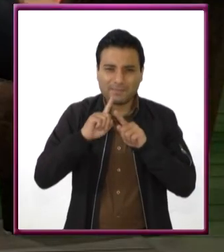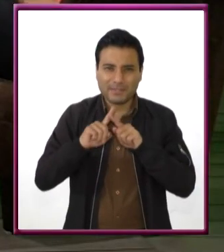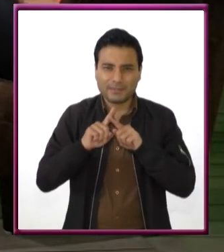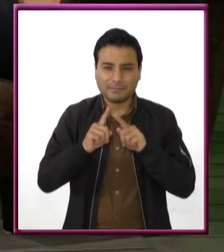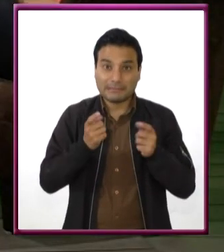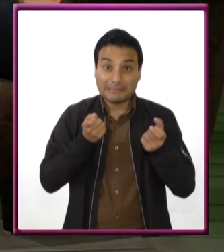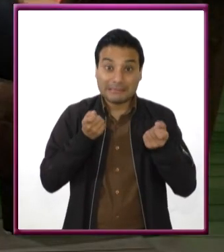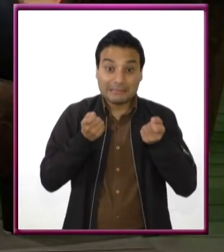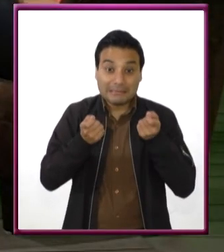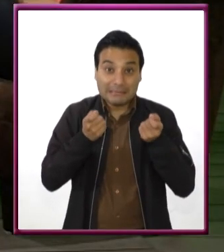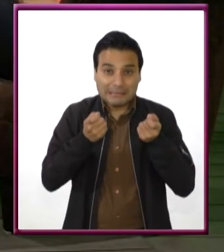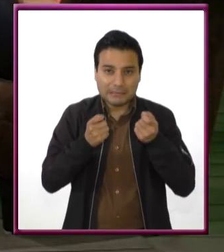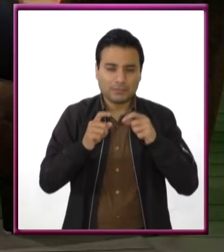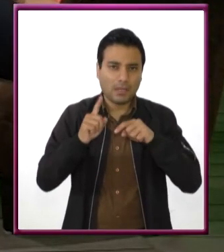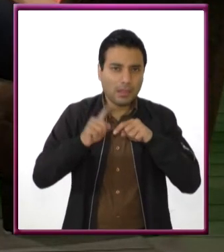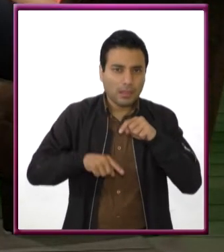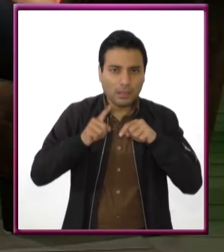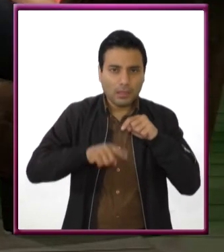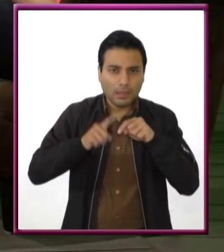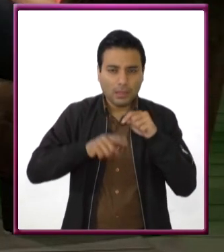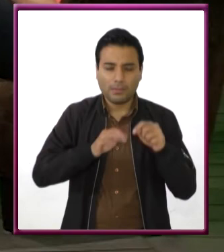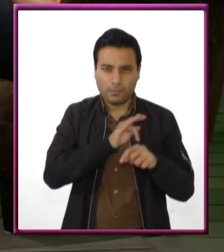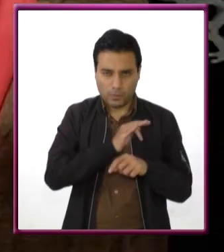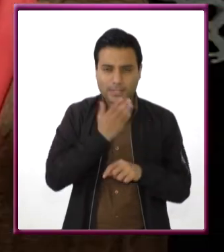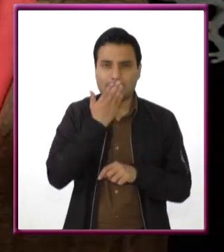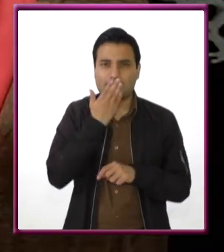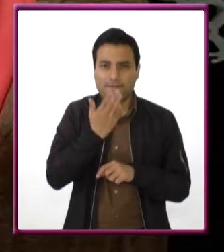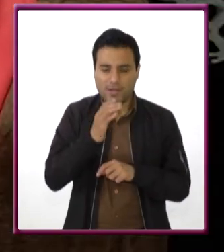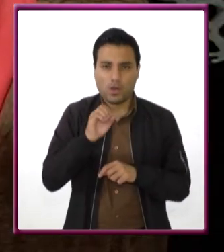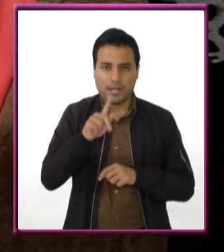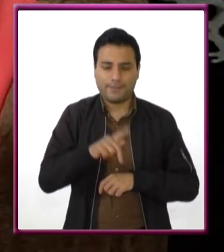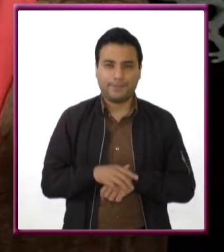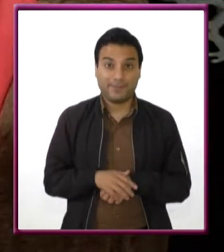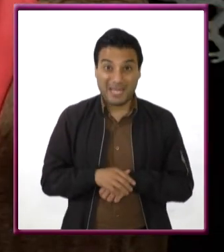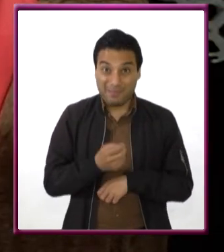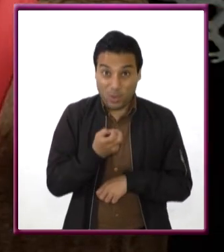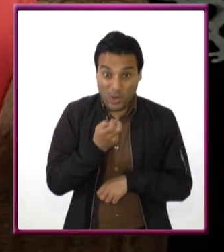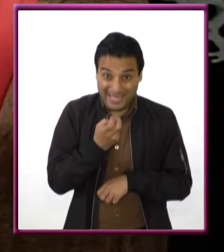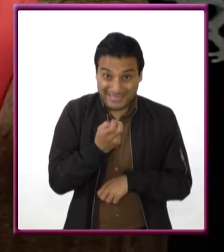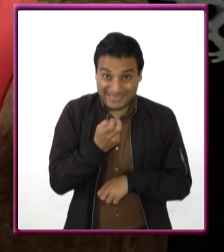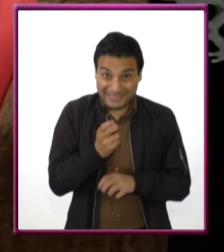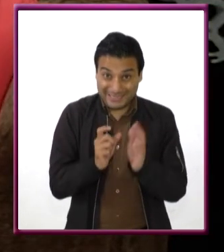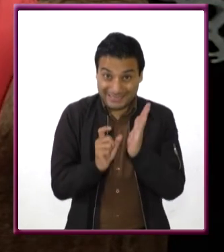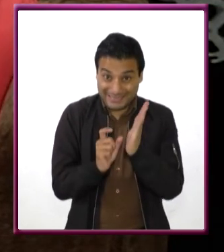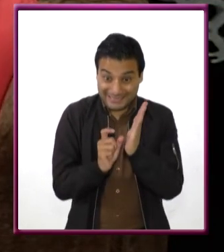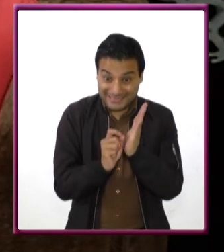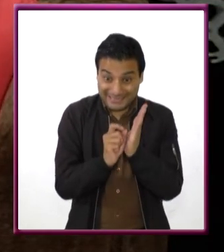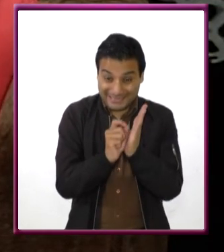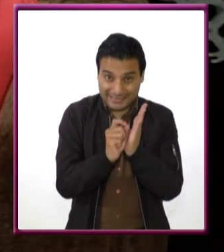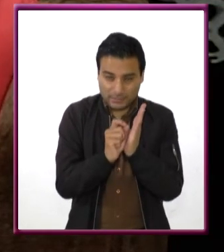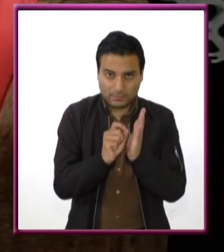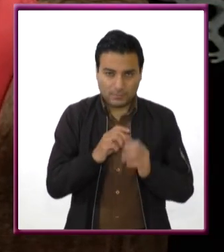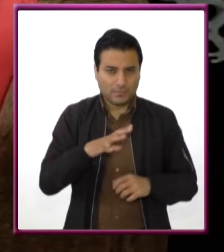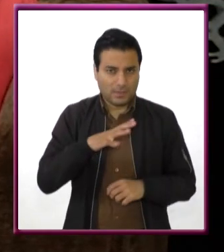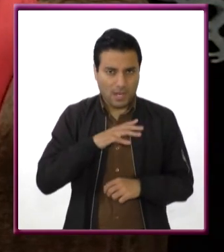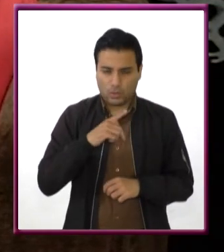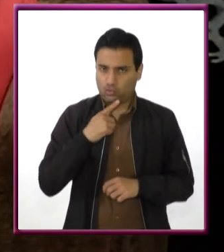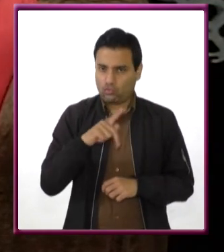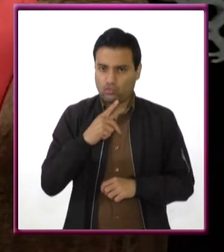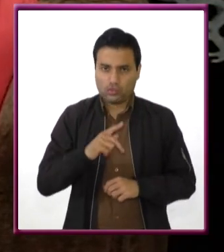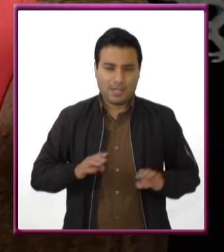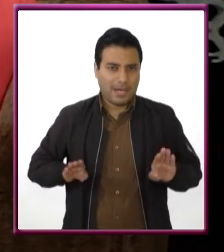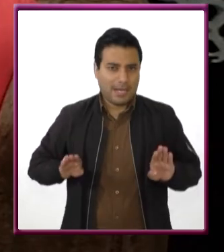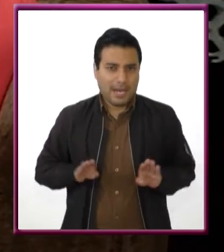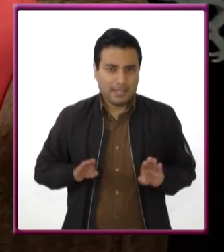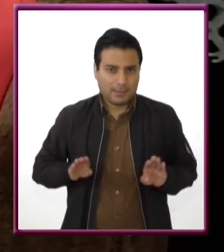antropocéntrico, también estos organismos comparten una serie de características con muchos otros que